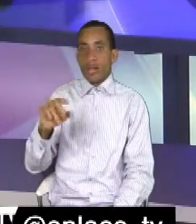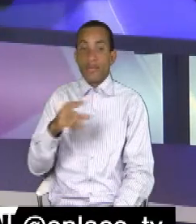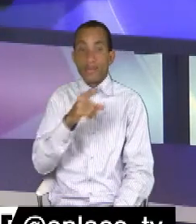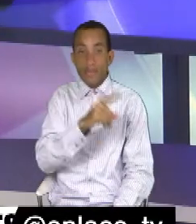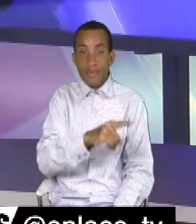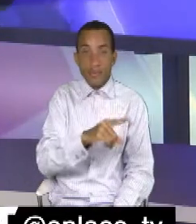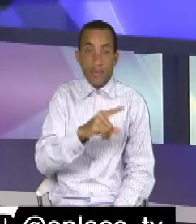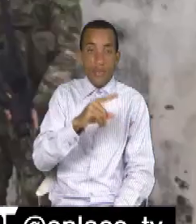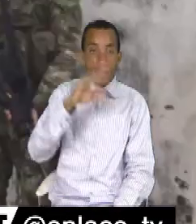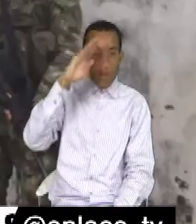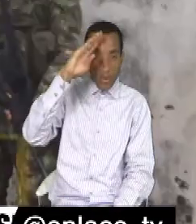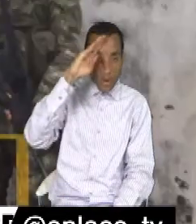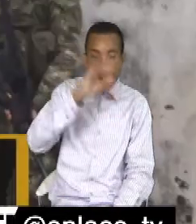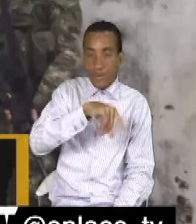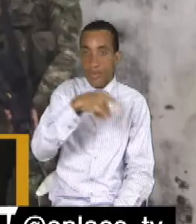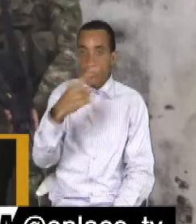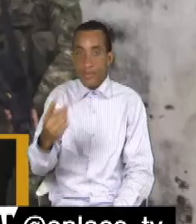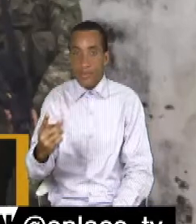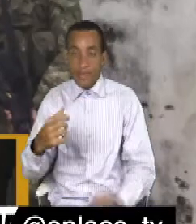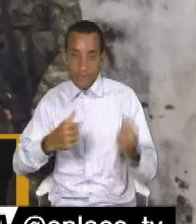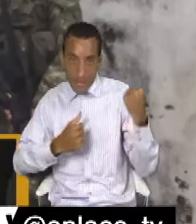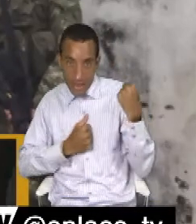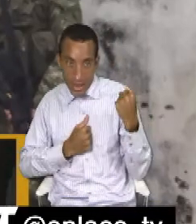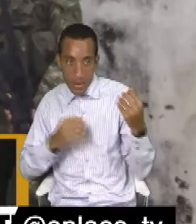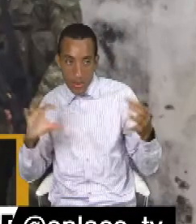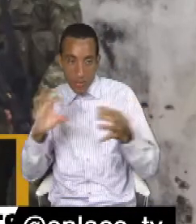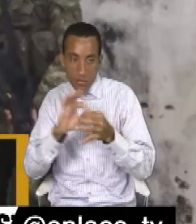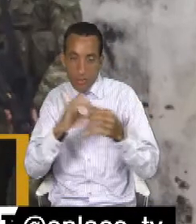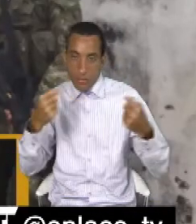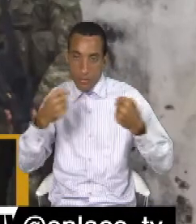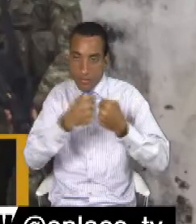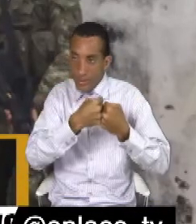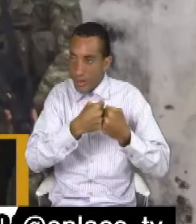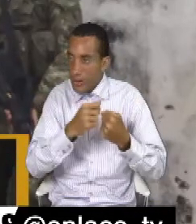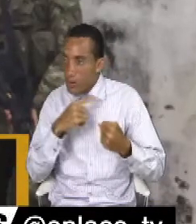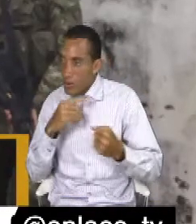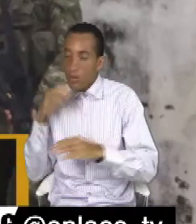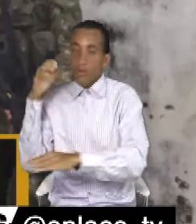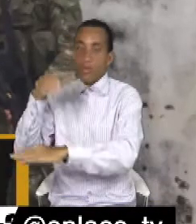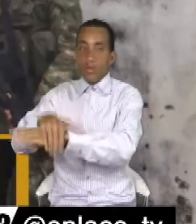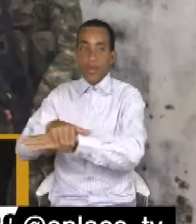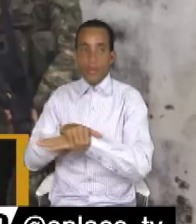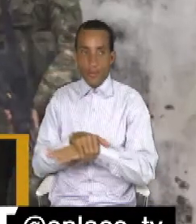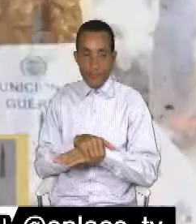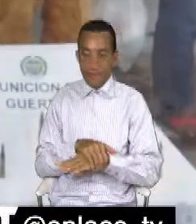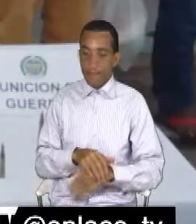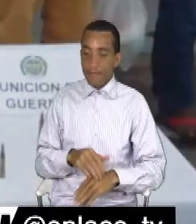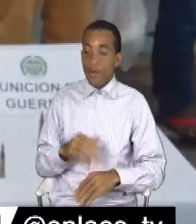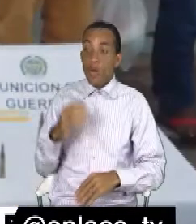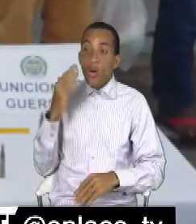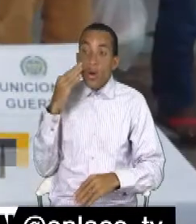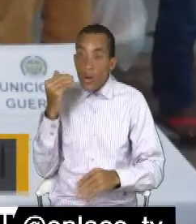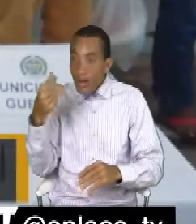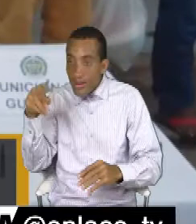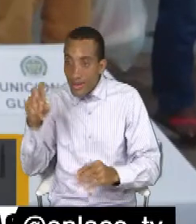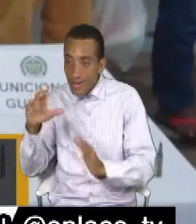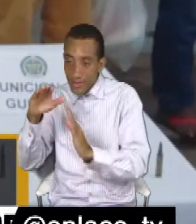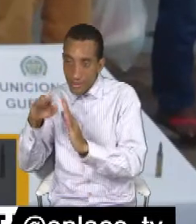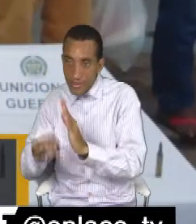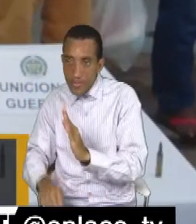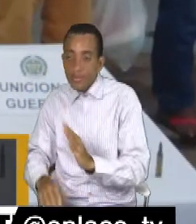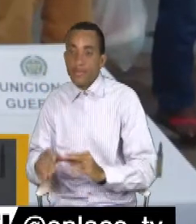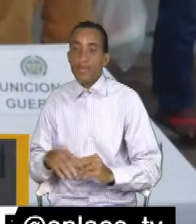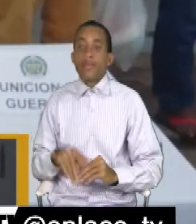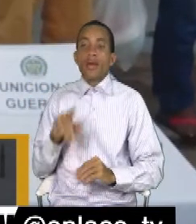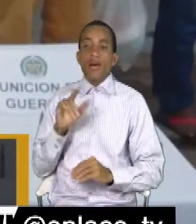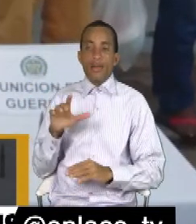Nacional. Estas 11 personas fueron detenidas en la población de Puerto Wilches y un menor de edad fue conducido por las autoridades por hacer parte de